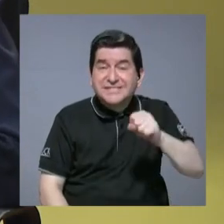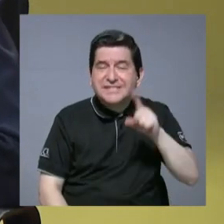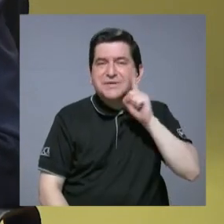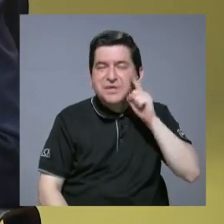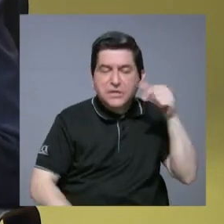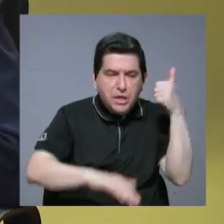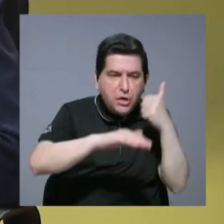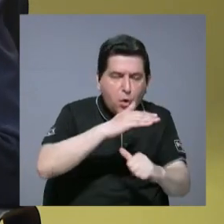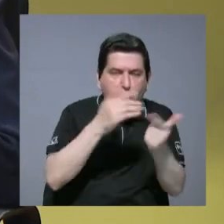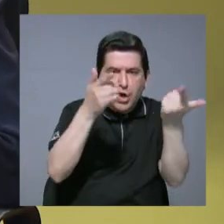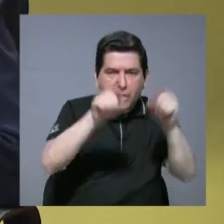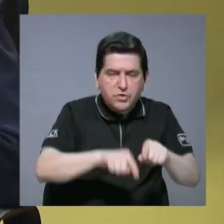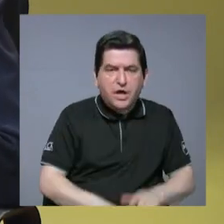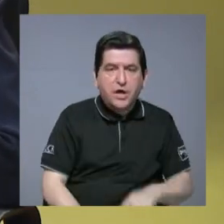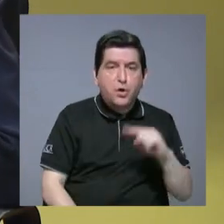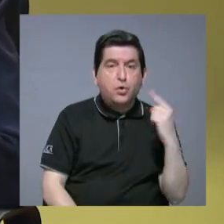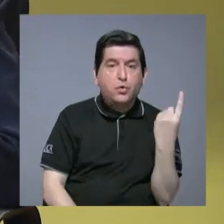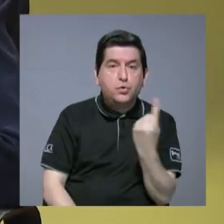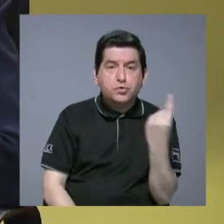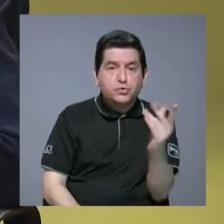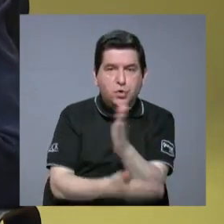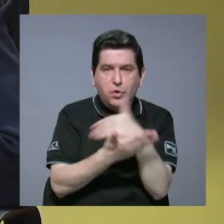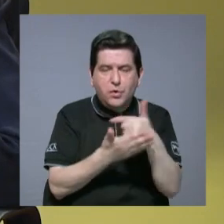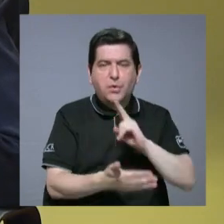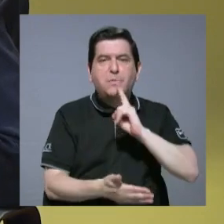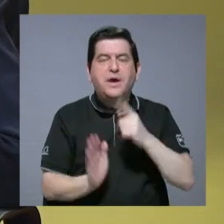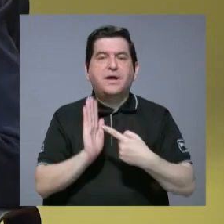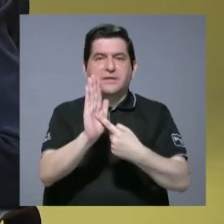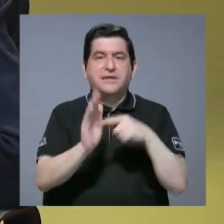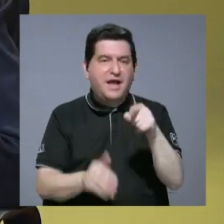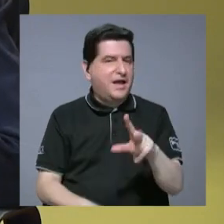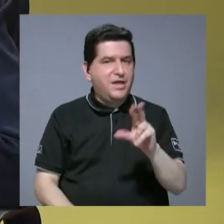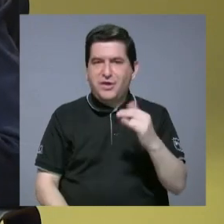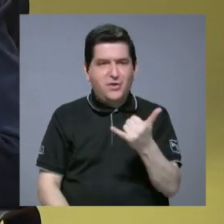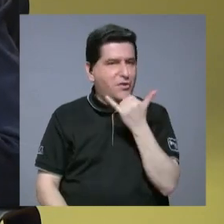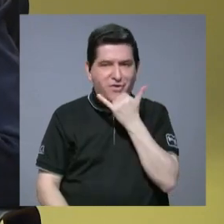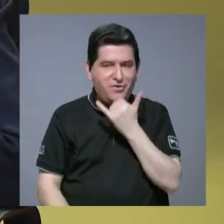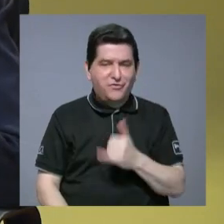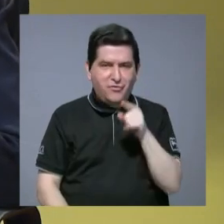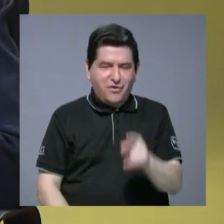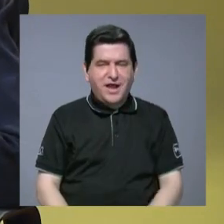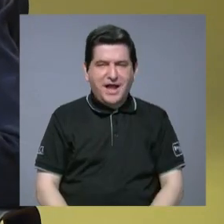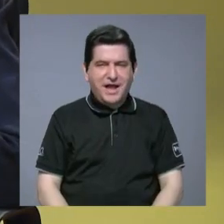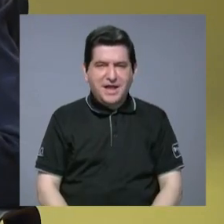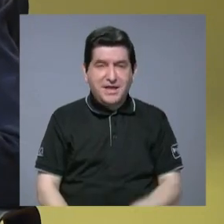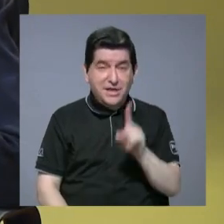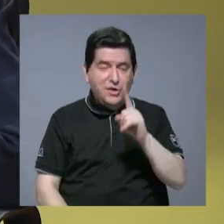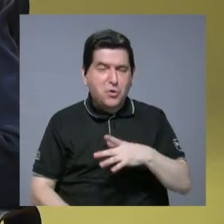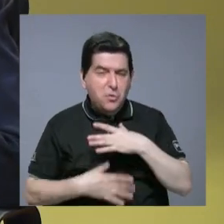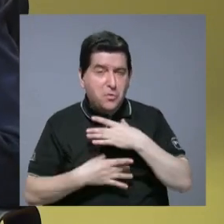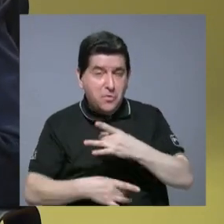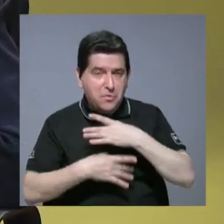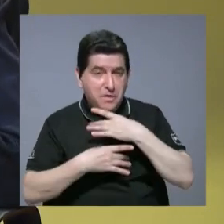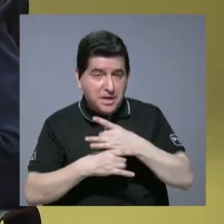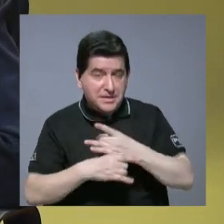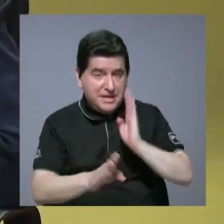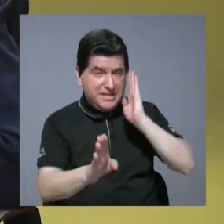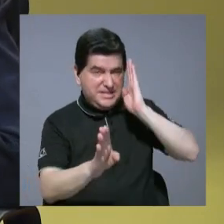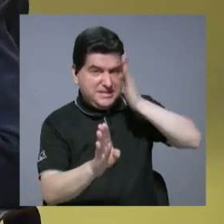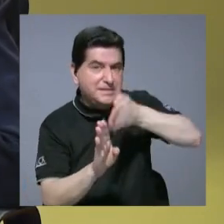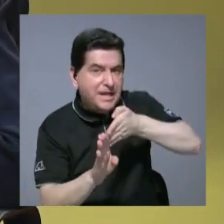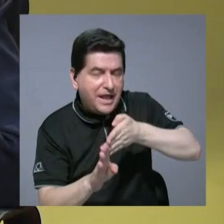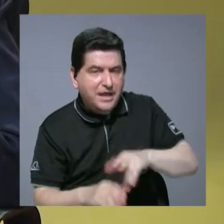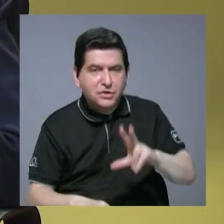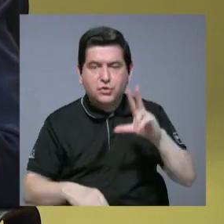ocultar hechos o revelar solo parte de la verdad, ahí no hay equivocación, ahí hay un deliberado intento de